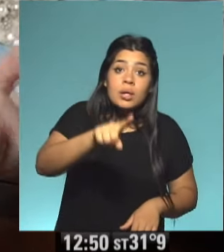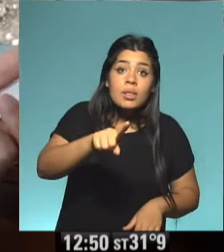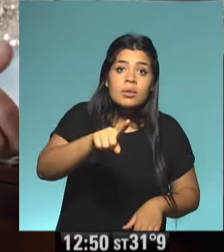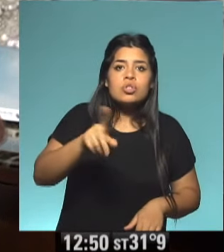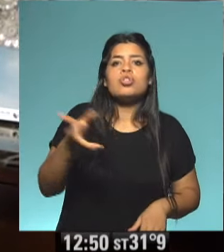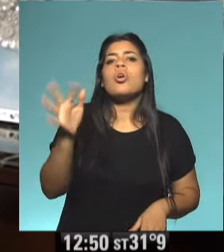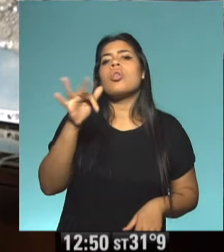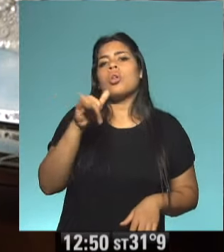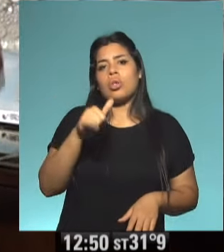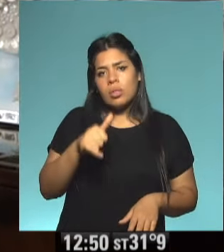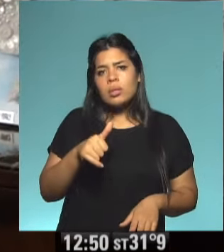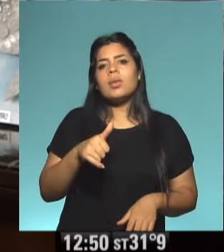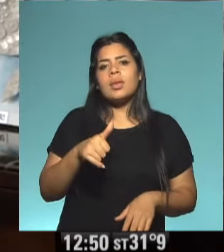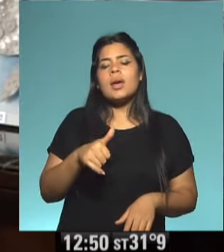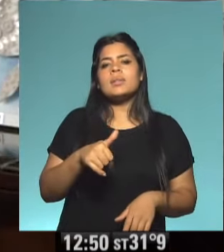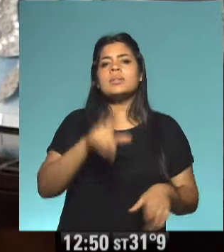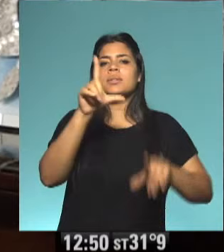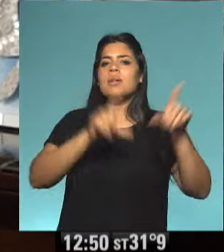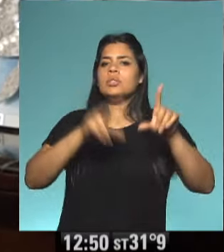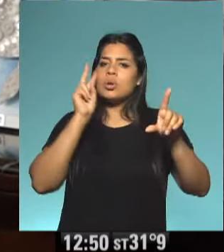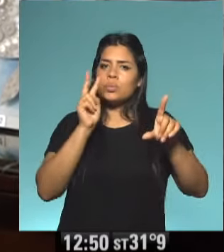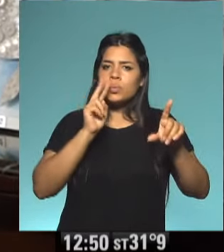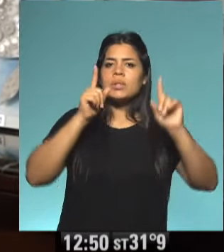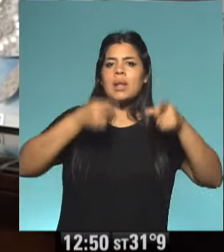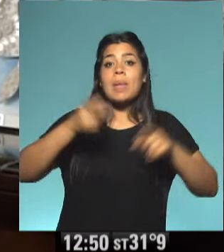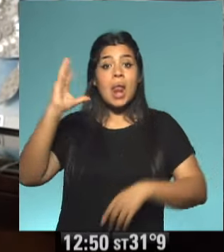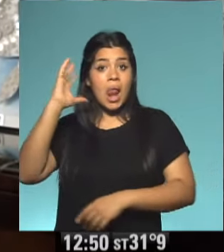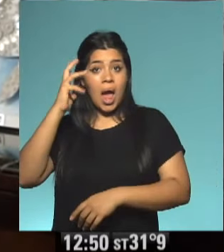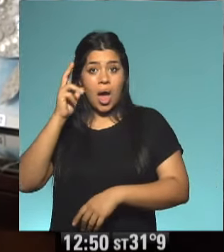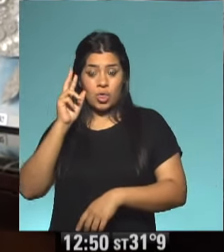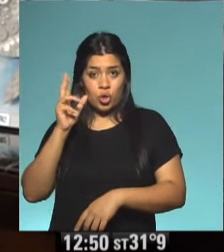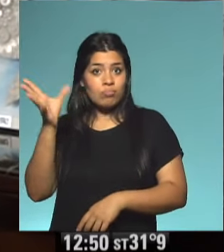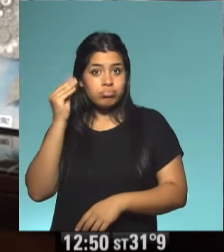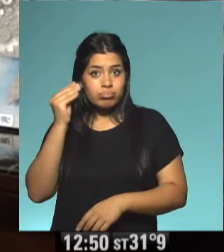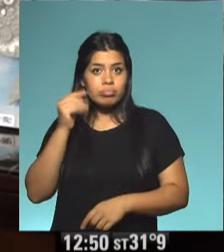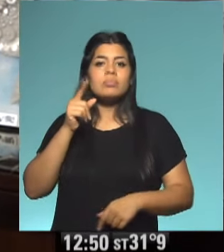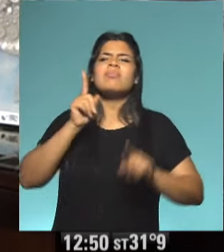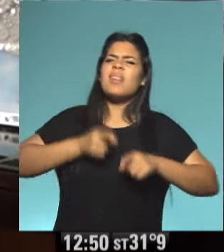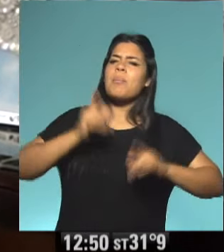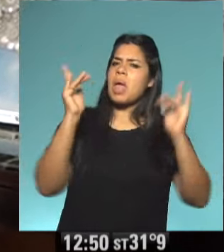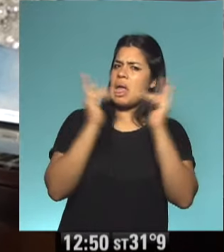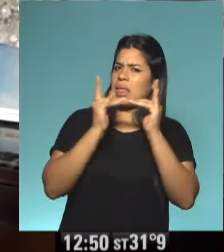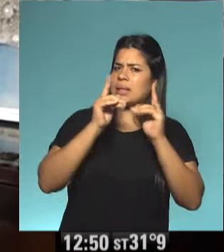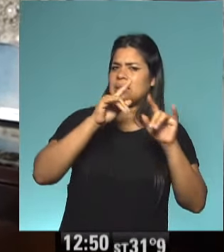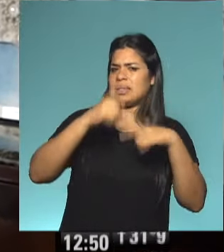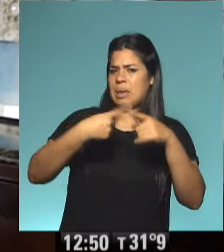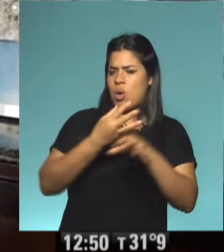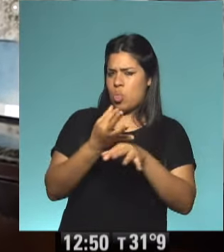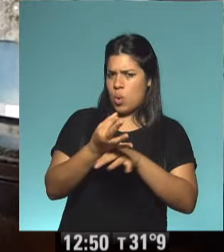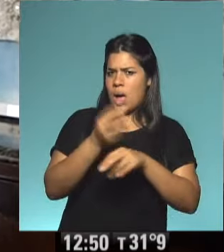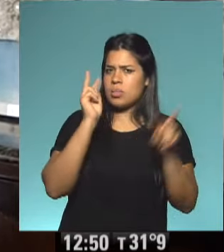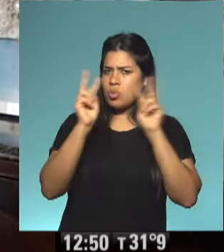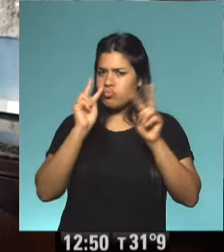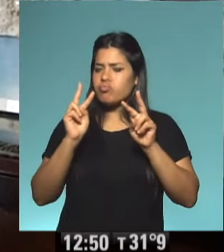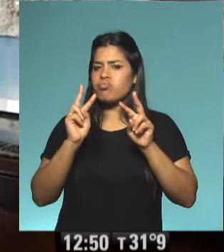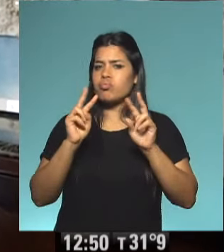nos seguían, ¿no?, en la televisión y también en la radio, o que navegaban el portal Seguimos Educando, recibían también